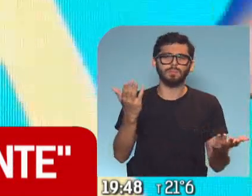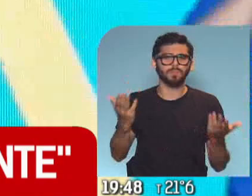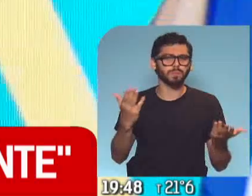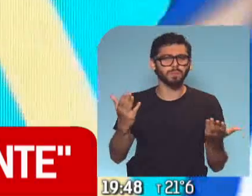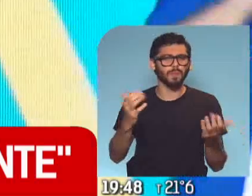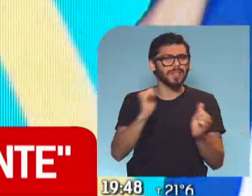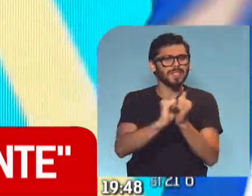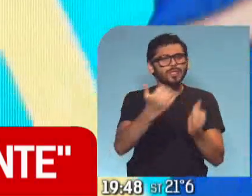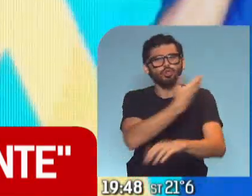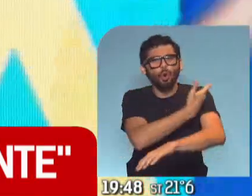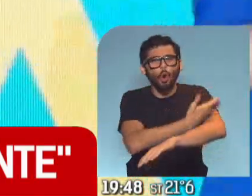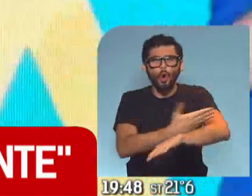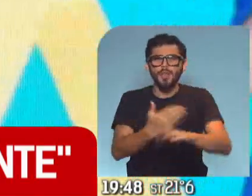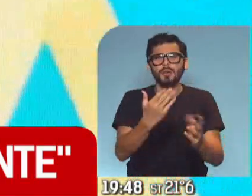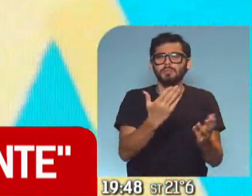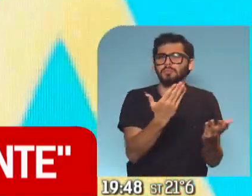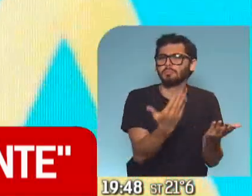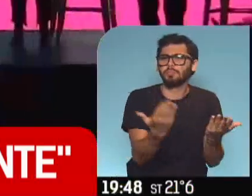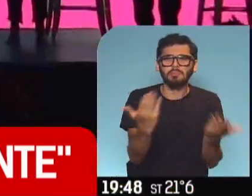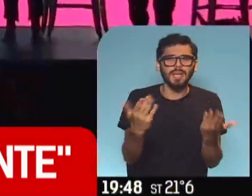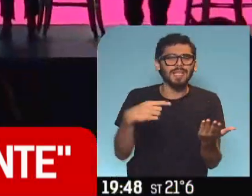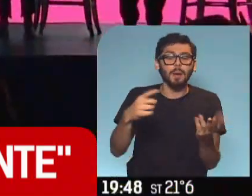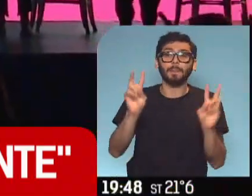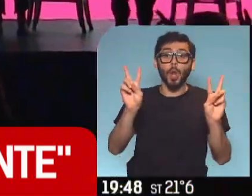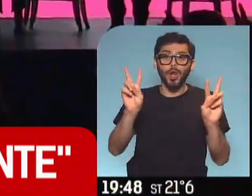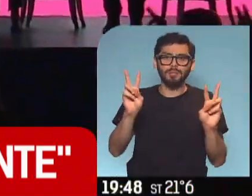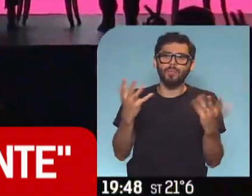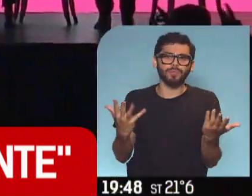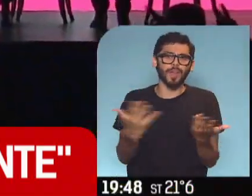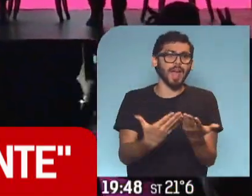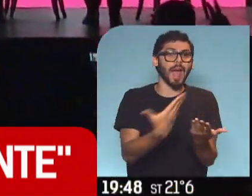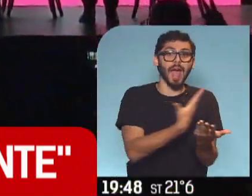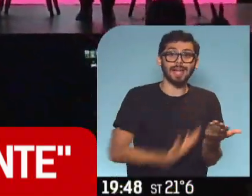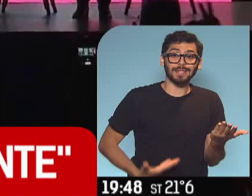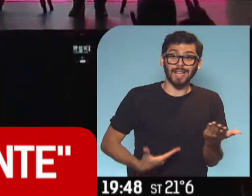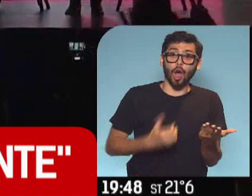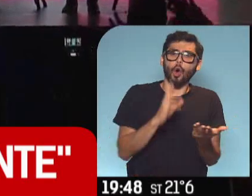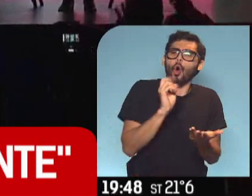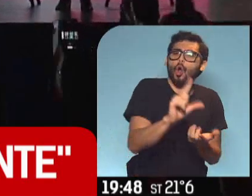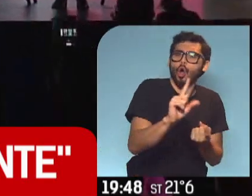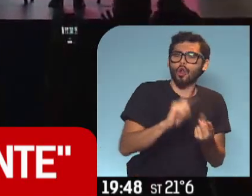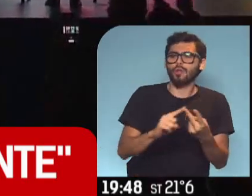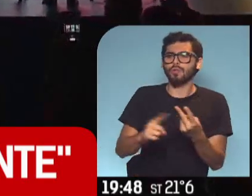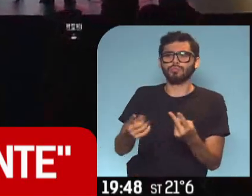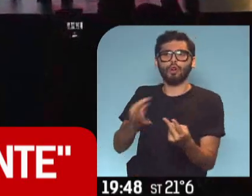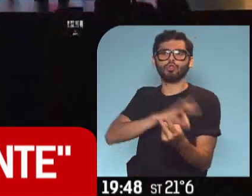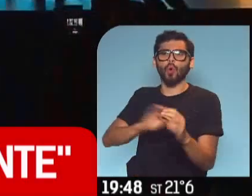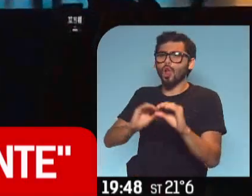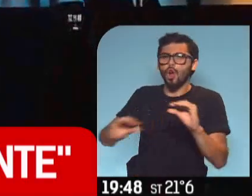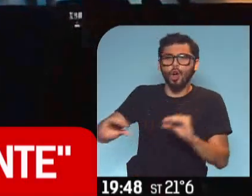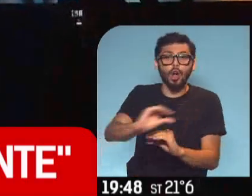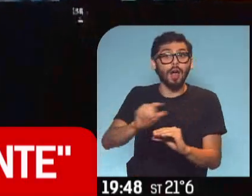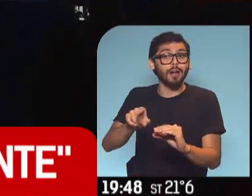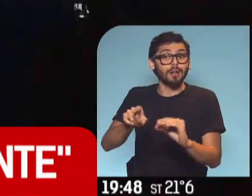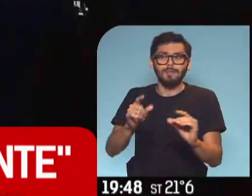históricas el peronismo fue atravesado por dos cuestiones: el rol del Estado y la distribución del ingreso. Ese revisionismo me parece que fue interesante.